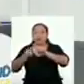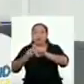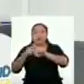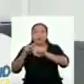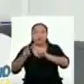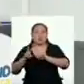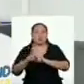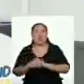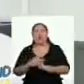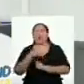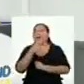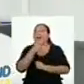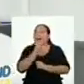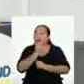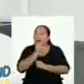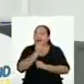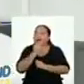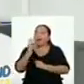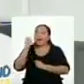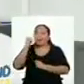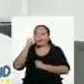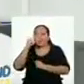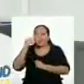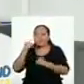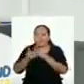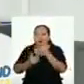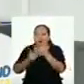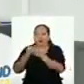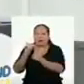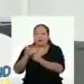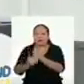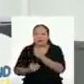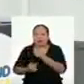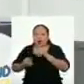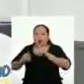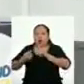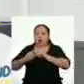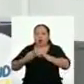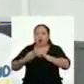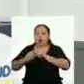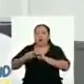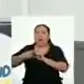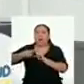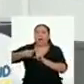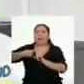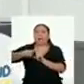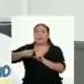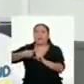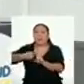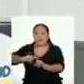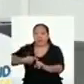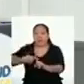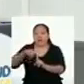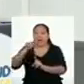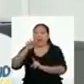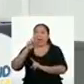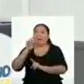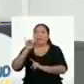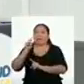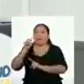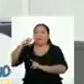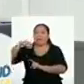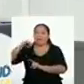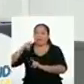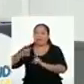Entonces, la progresión aritmética es cuando la relación de los números se calcula mediante suma o